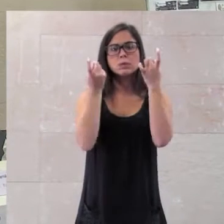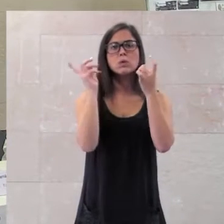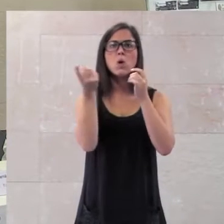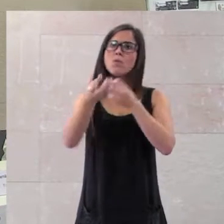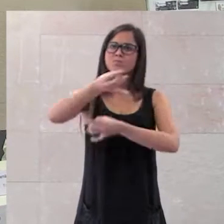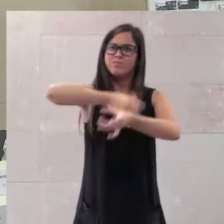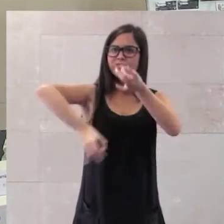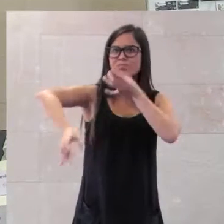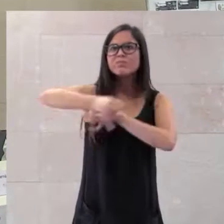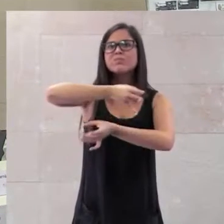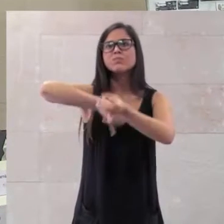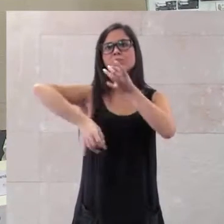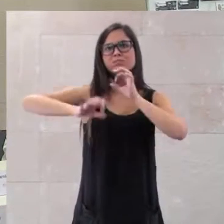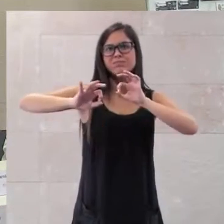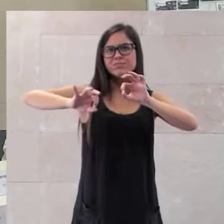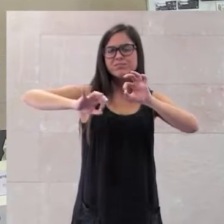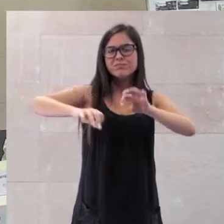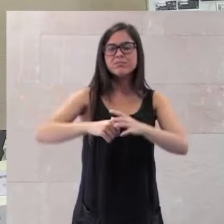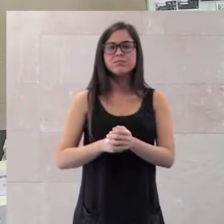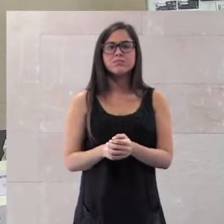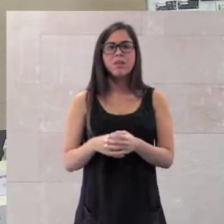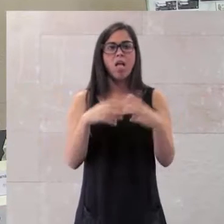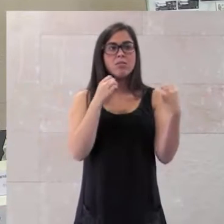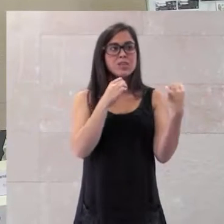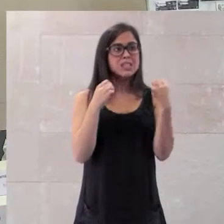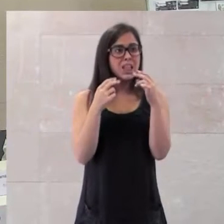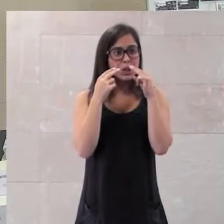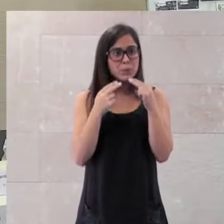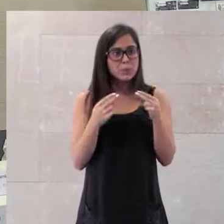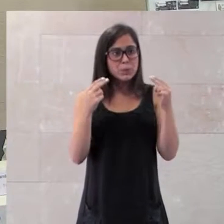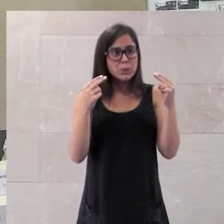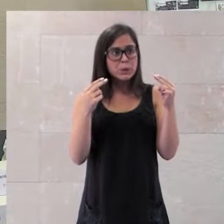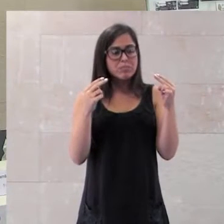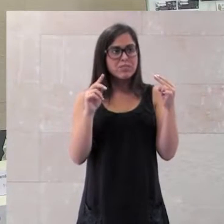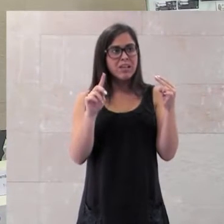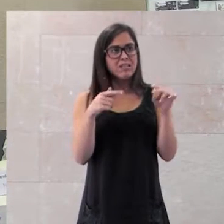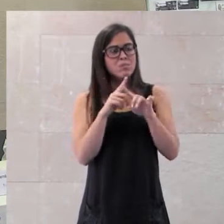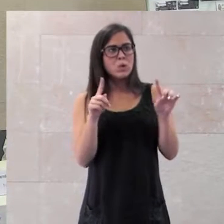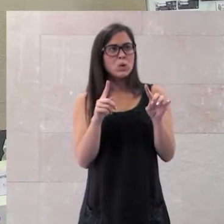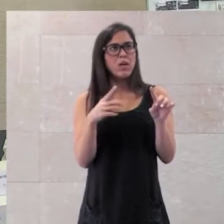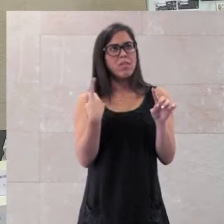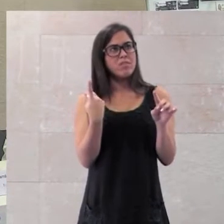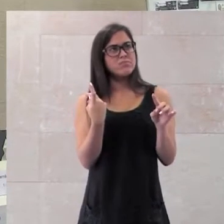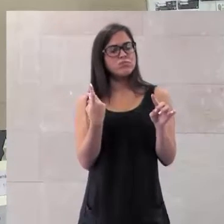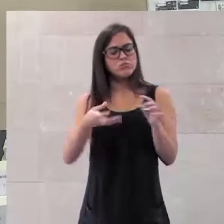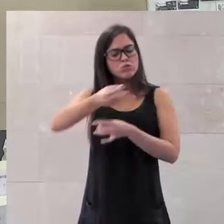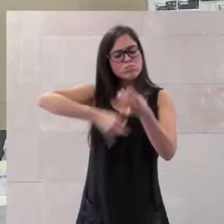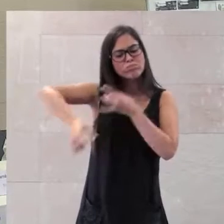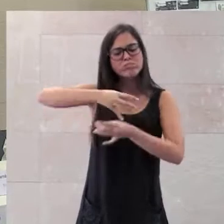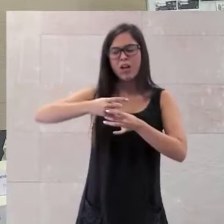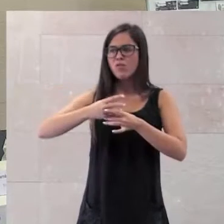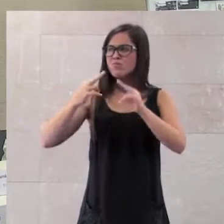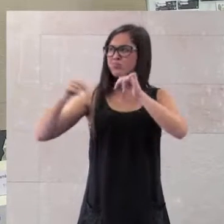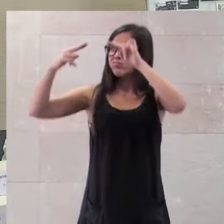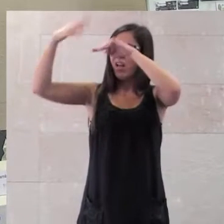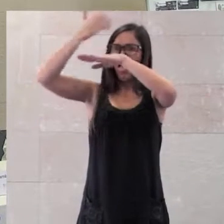ámbitos académicos ni en la administración pública, que son instancias como más jerárquicas, ¿no? Hay, con esto no